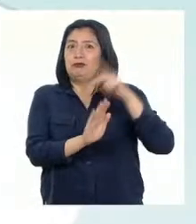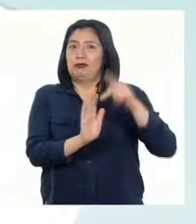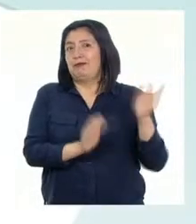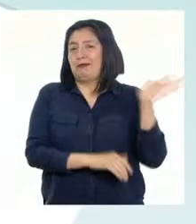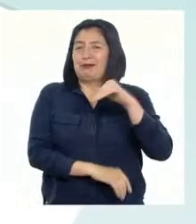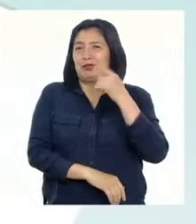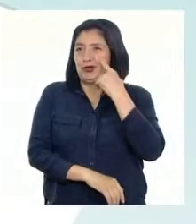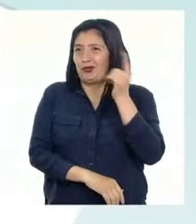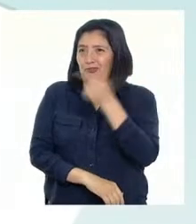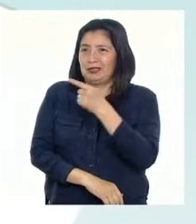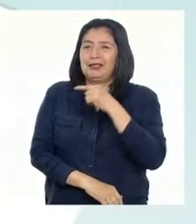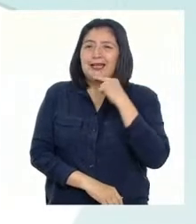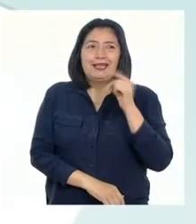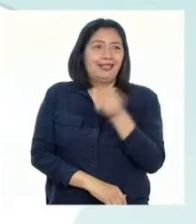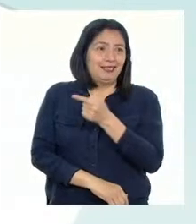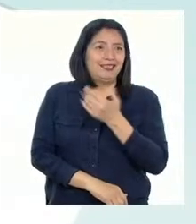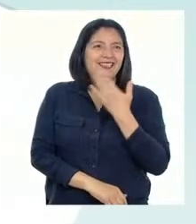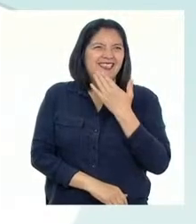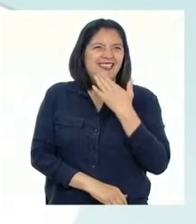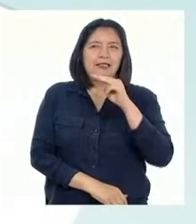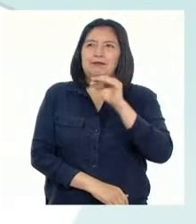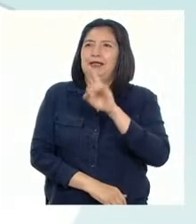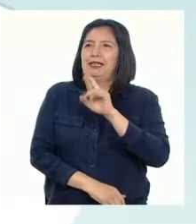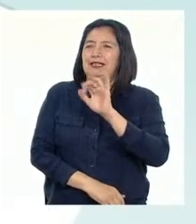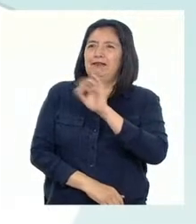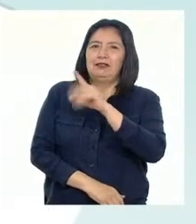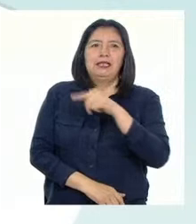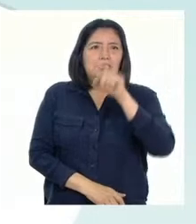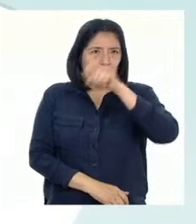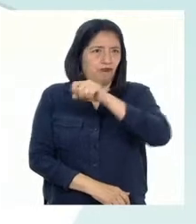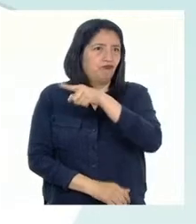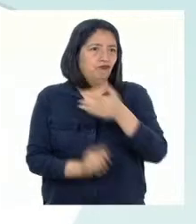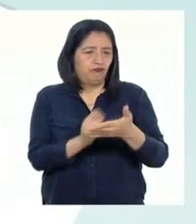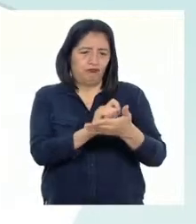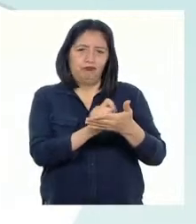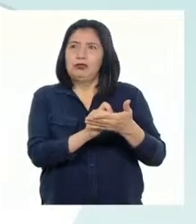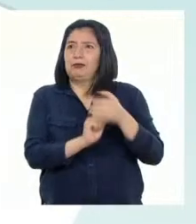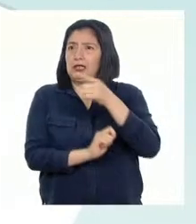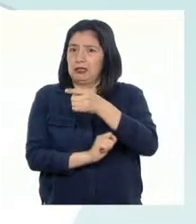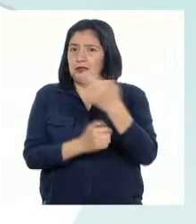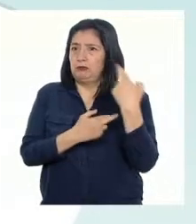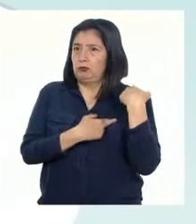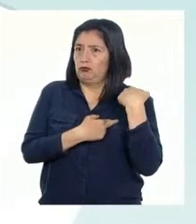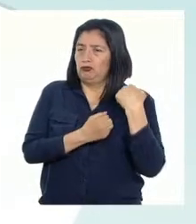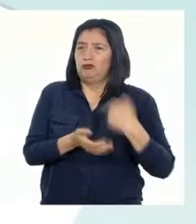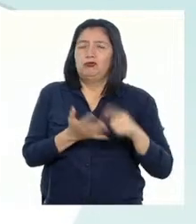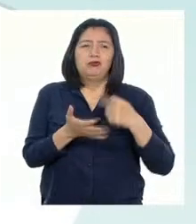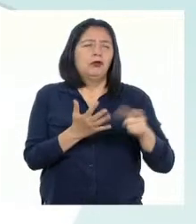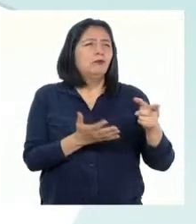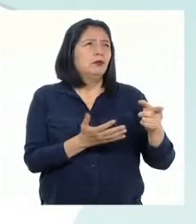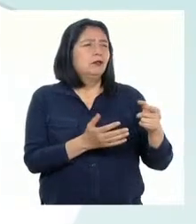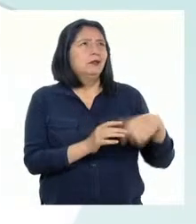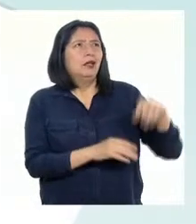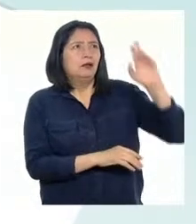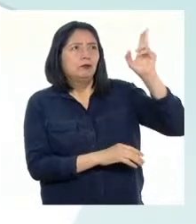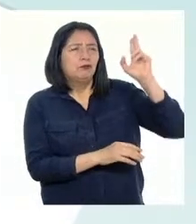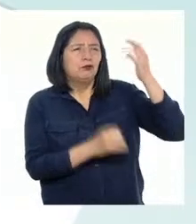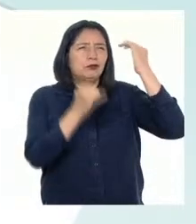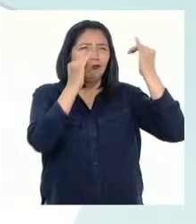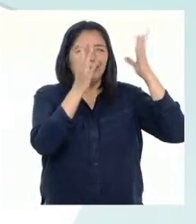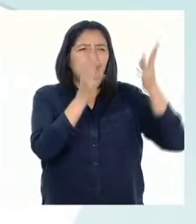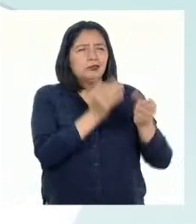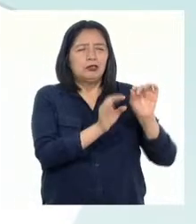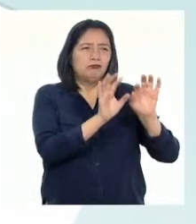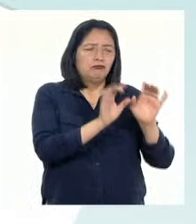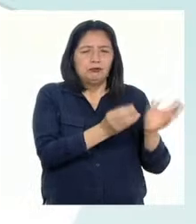conocerlos! Aquí tenemos a María Fernanda, nuestra guionista. Ella se encarga de revisar lo propuesto por las maestras y